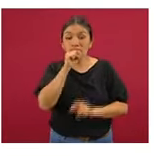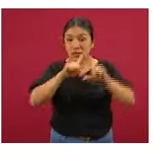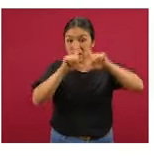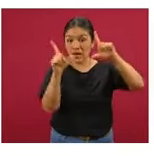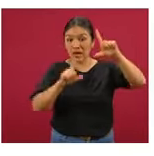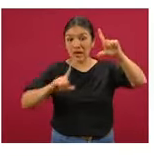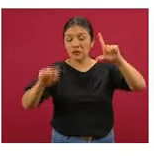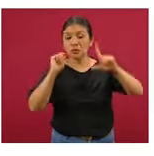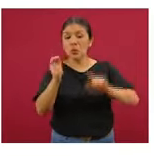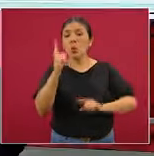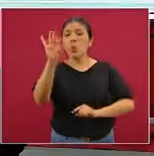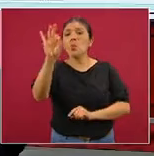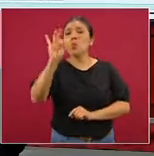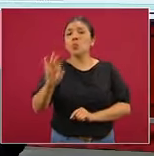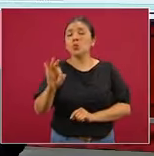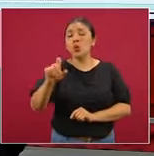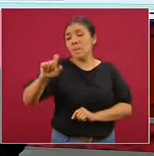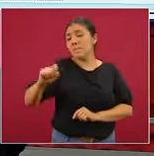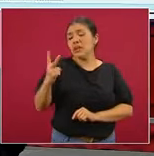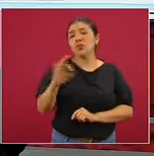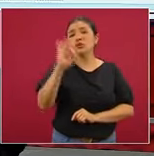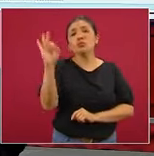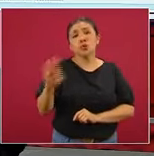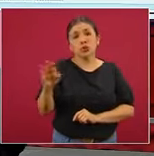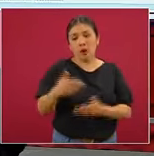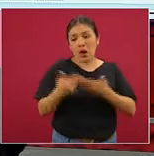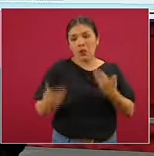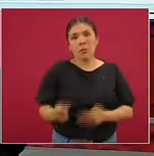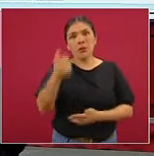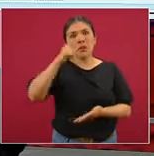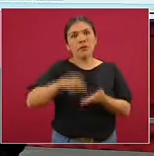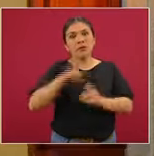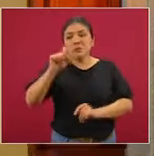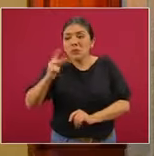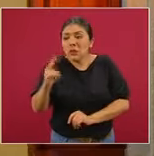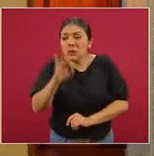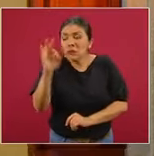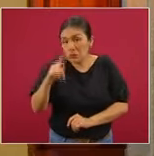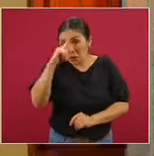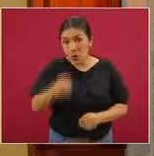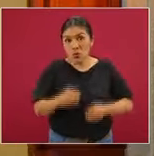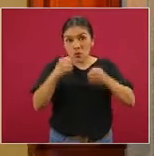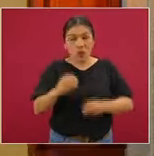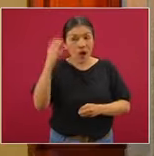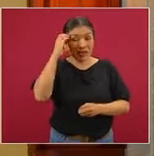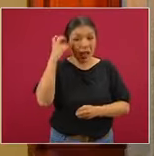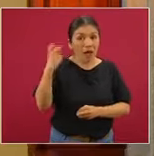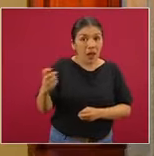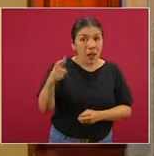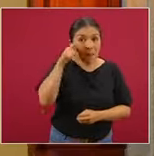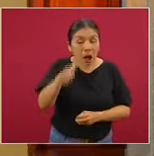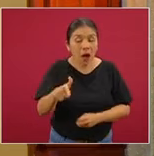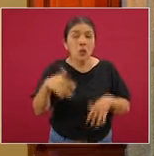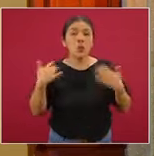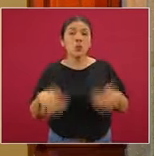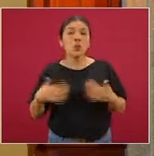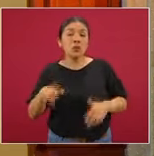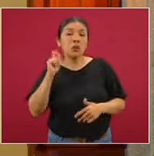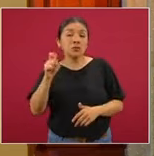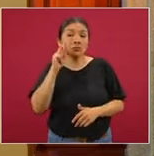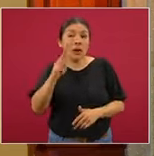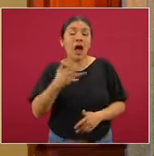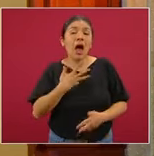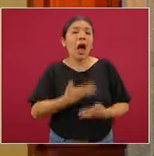nacional un punto menor, 22%, creo que es la primera vez que llegamos a un 22% de ocupación de este tipo de camas, lo cual nos